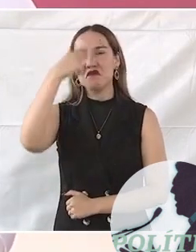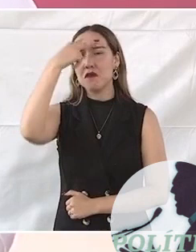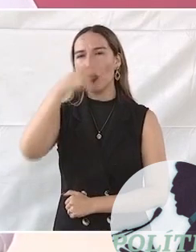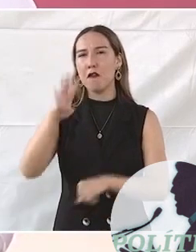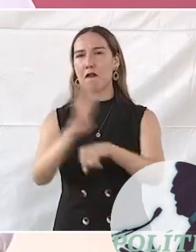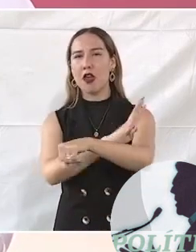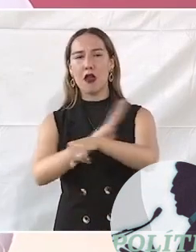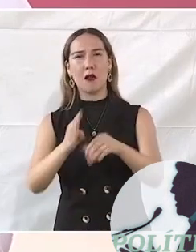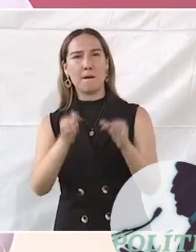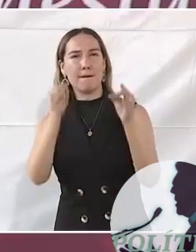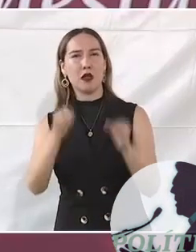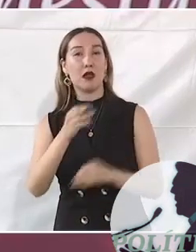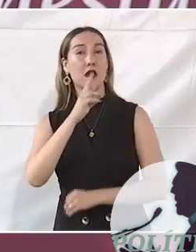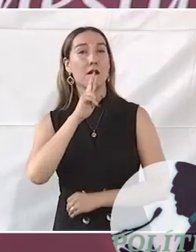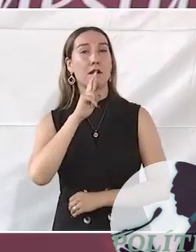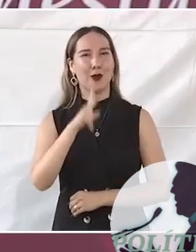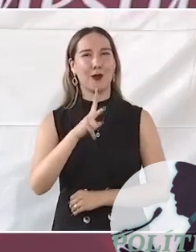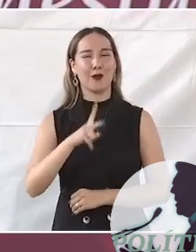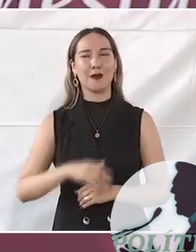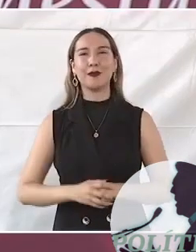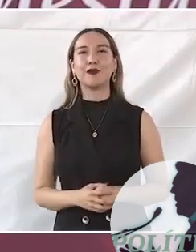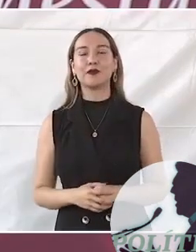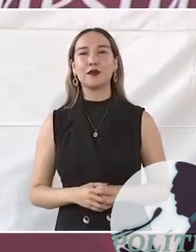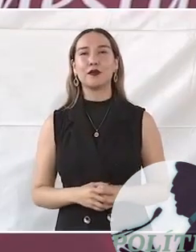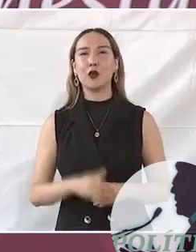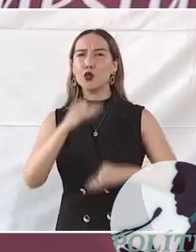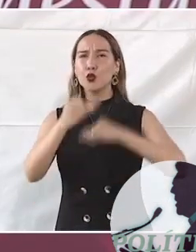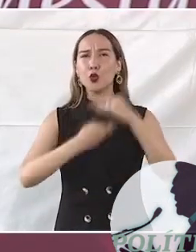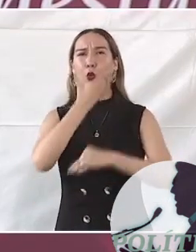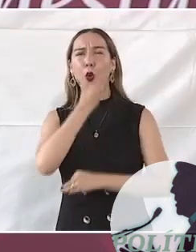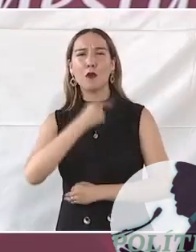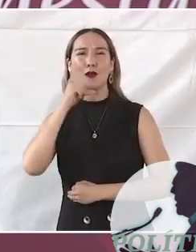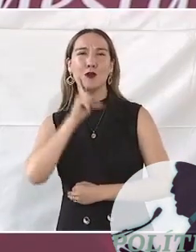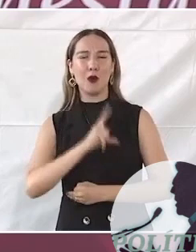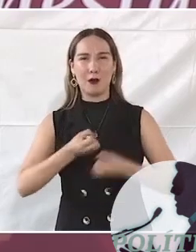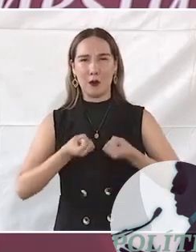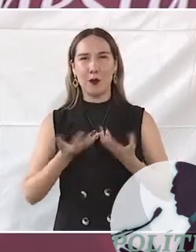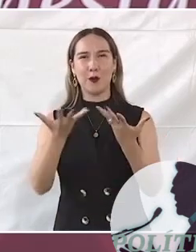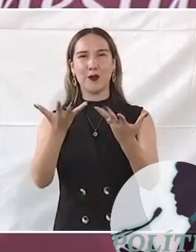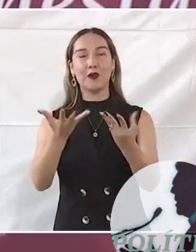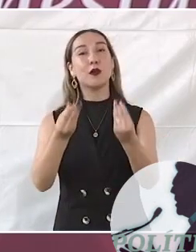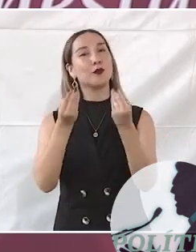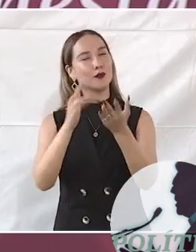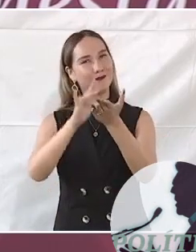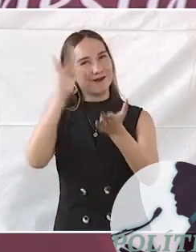miras a un presente con esperanza y un futuro prometedor para todas y todos. Muchas gracias.